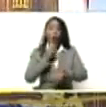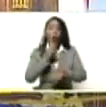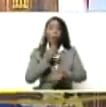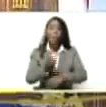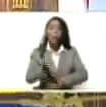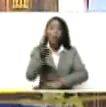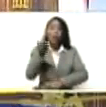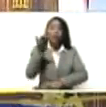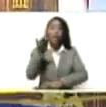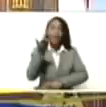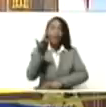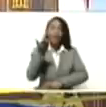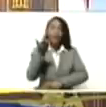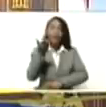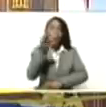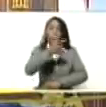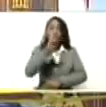exterior